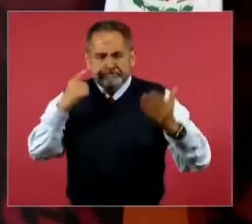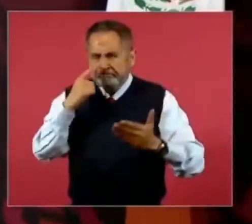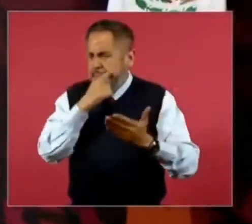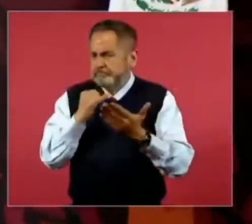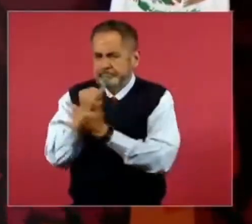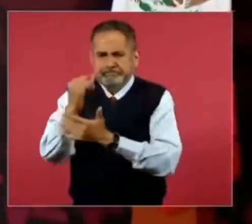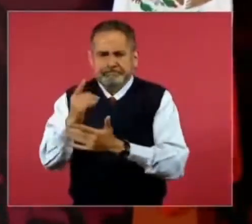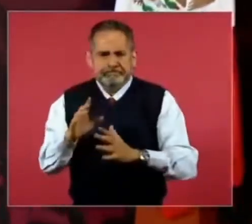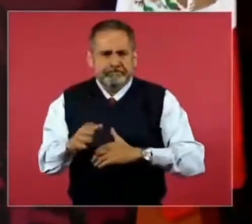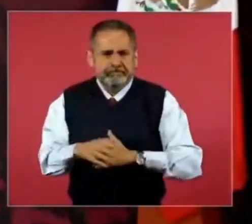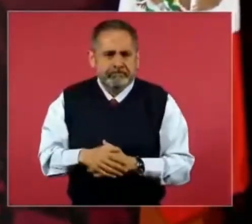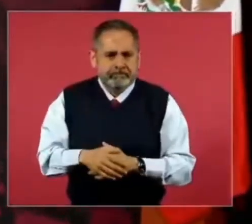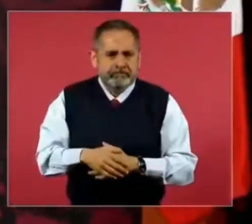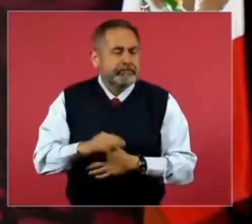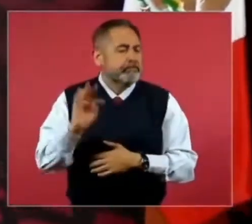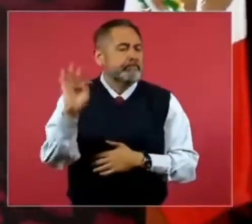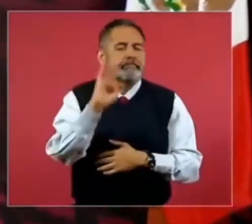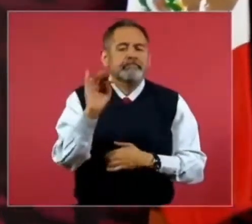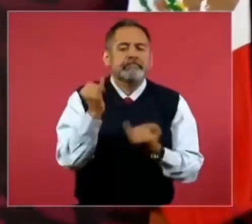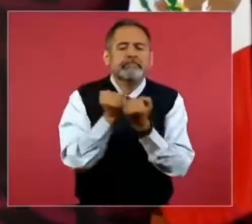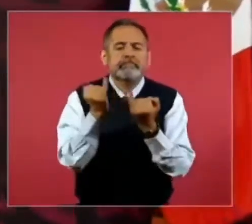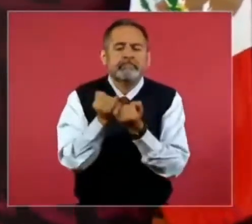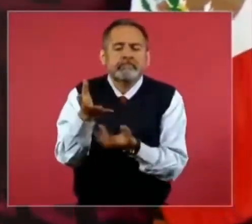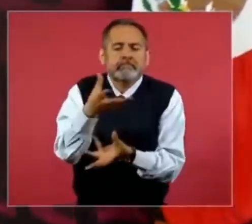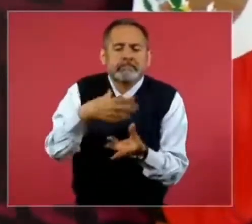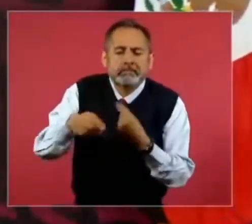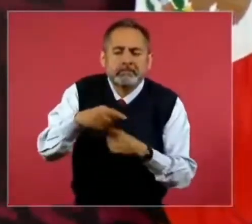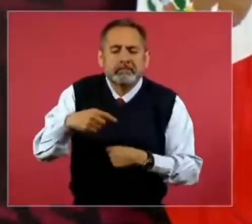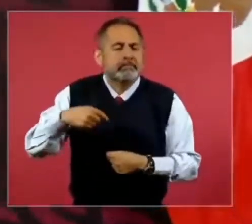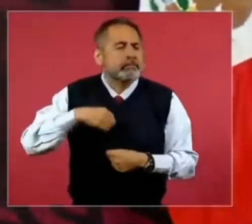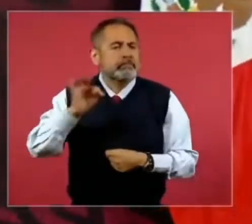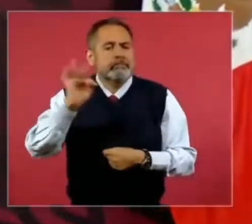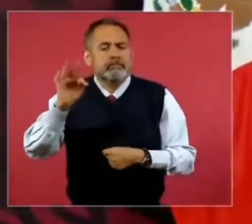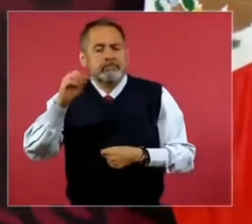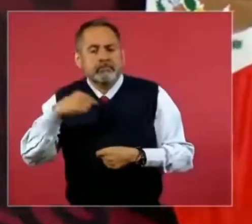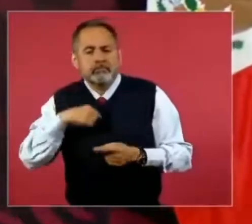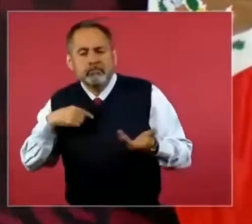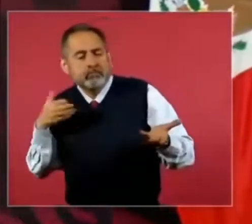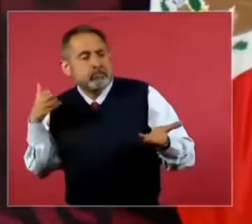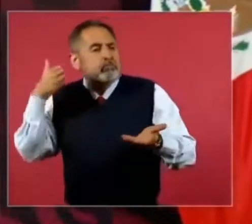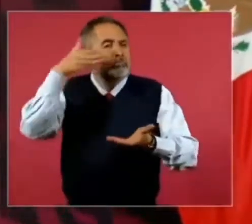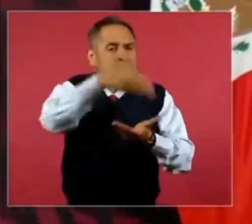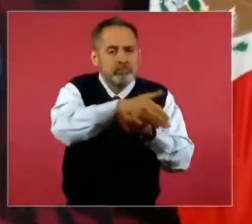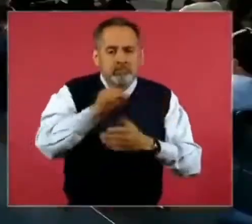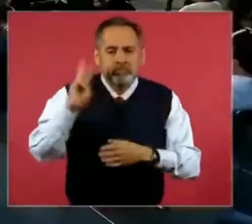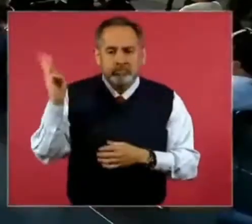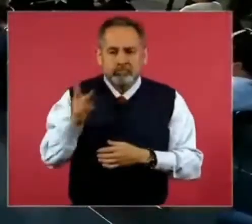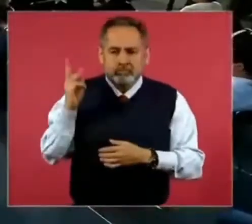Es como si yo pido ir a Washington